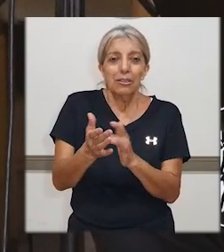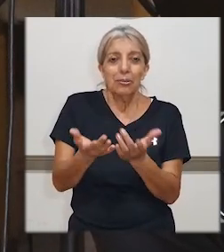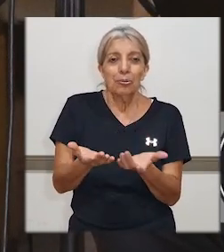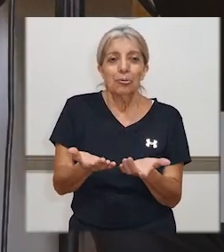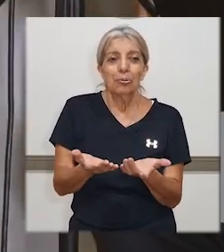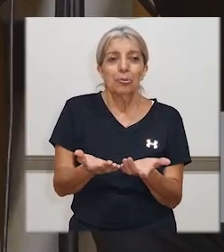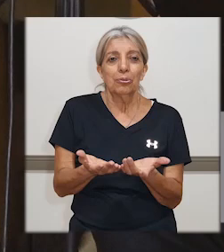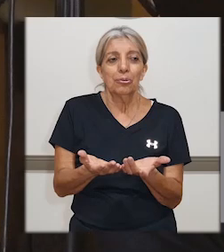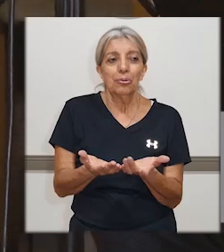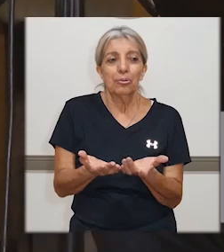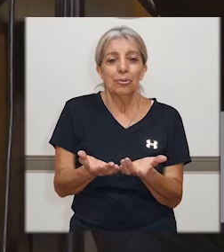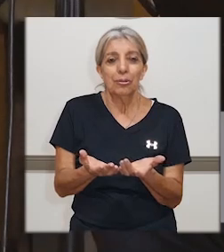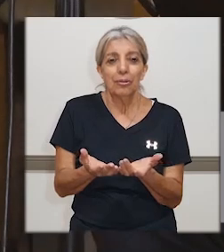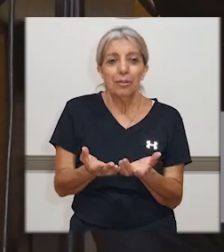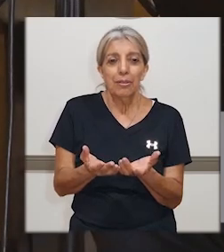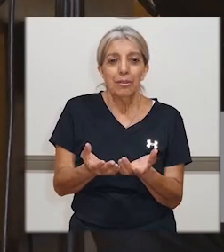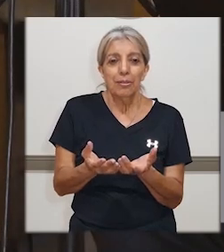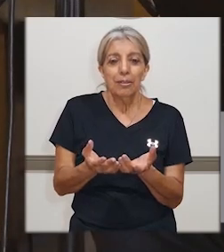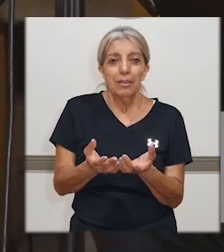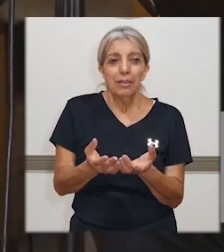junto a ti,